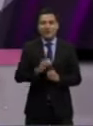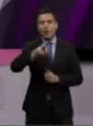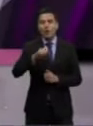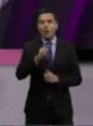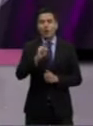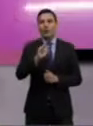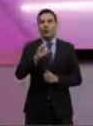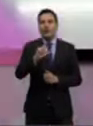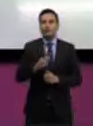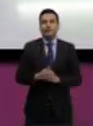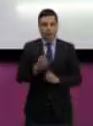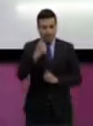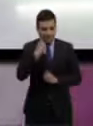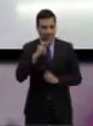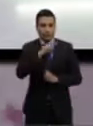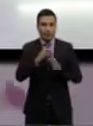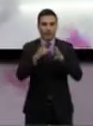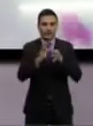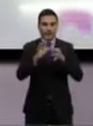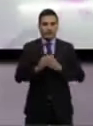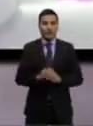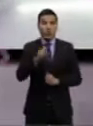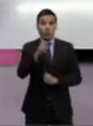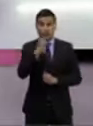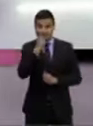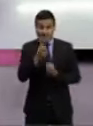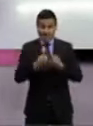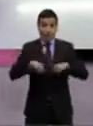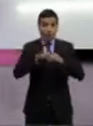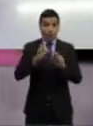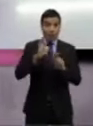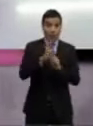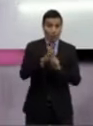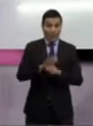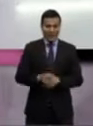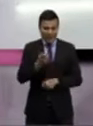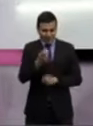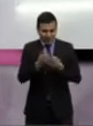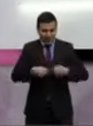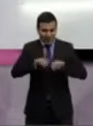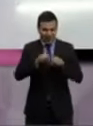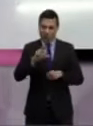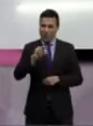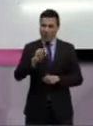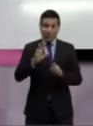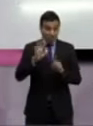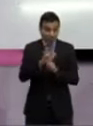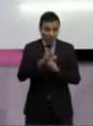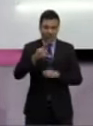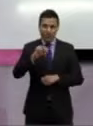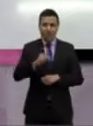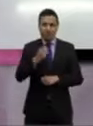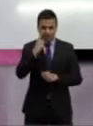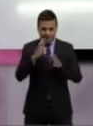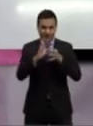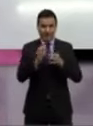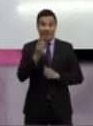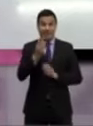¿No? Vámonos recio, mi Gilberto, ahí te va. Hablas de un seguro popular que ni era seguro ni era popular. Explícame, por favor, el desvío